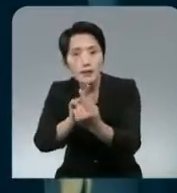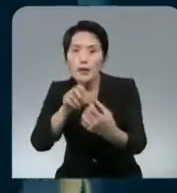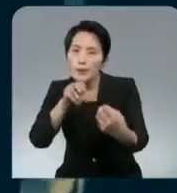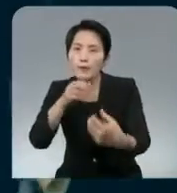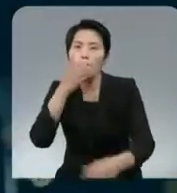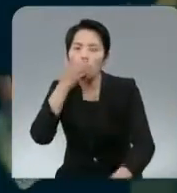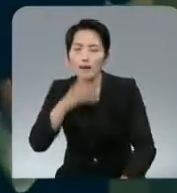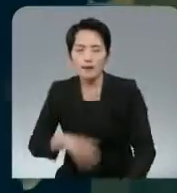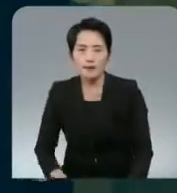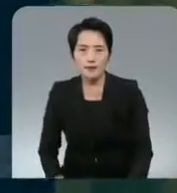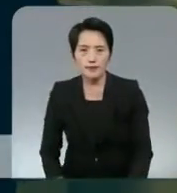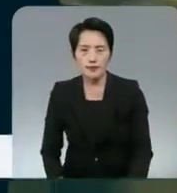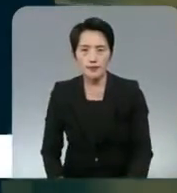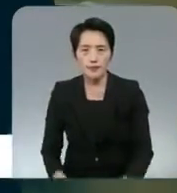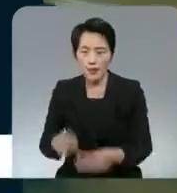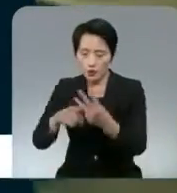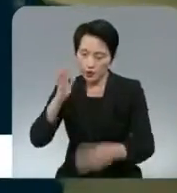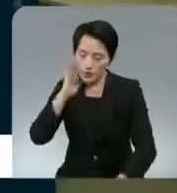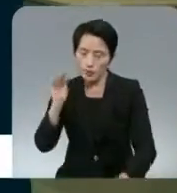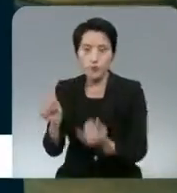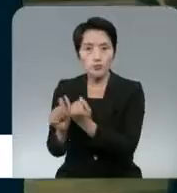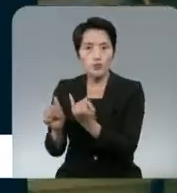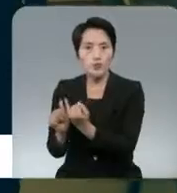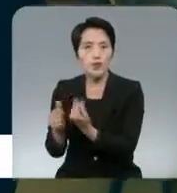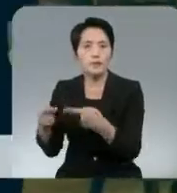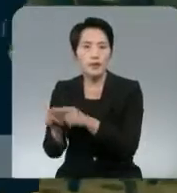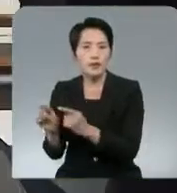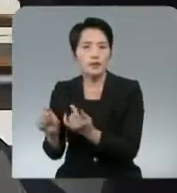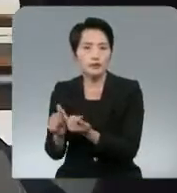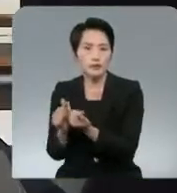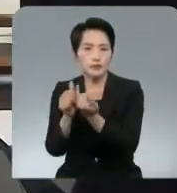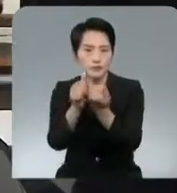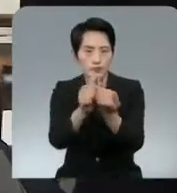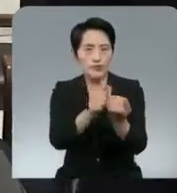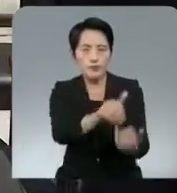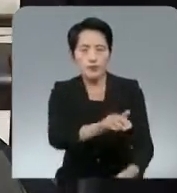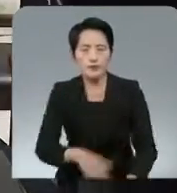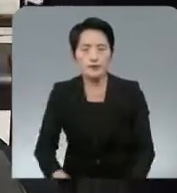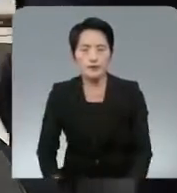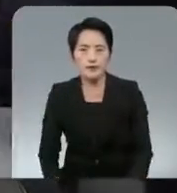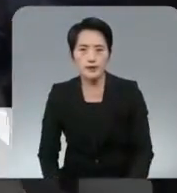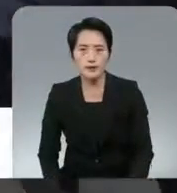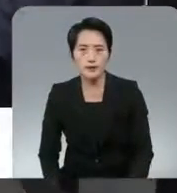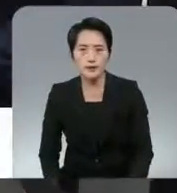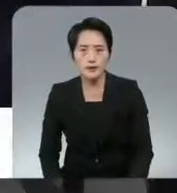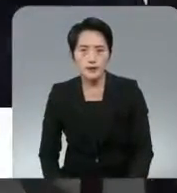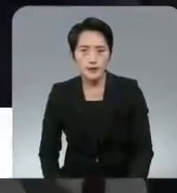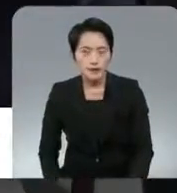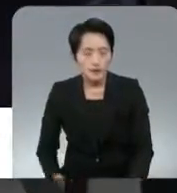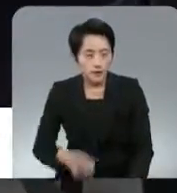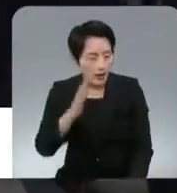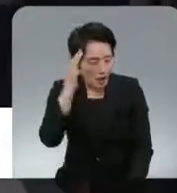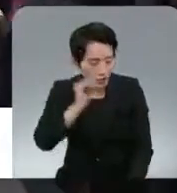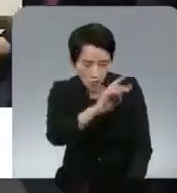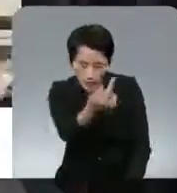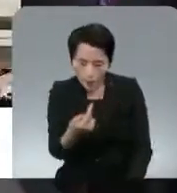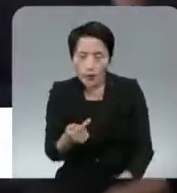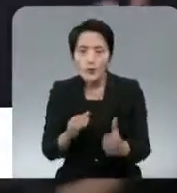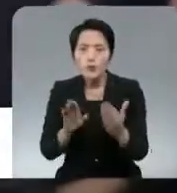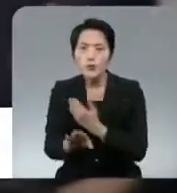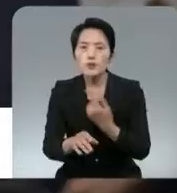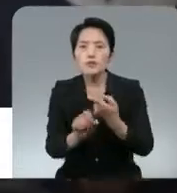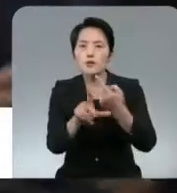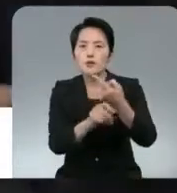norcoreano o la ley anti inflación de Washington sin embargo hasta la fecha no hay nada acordado sobre la posible Cumbre entre el presidente